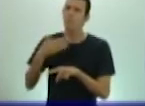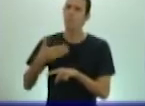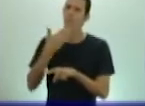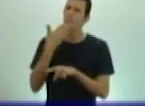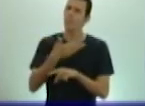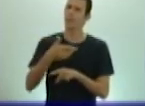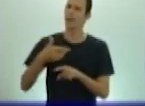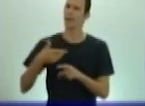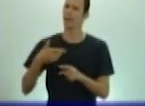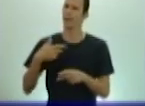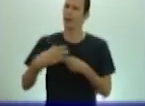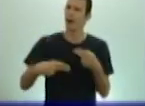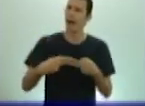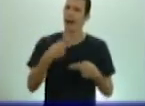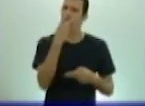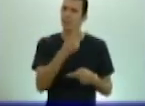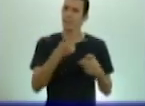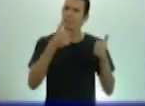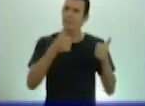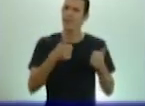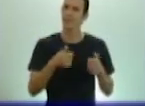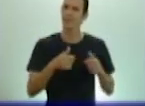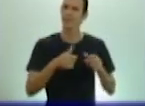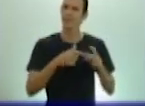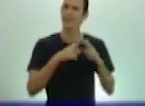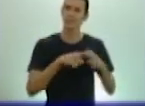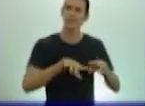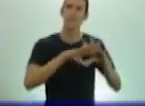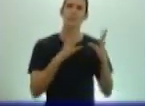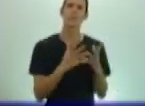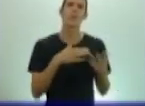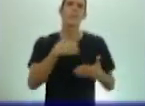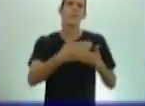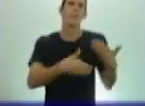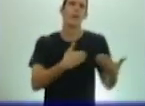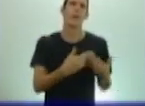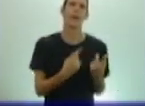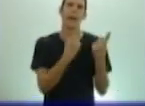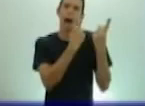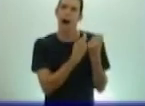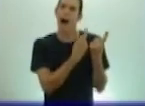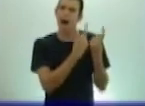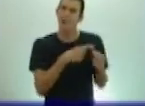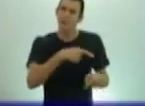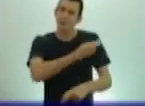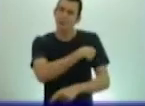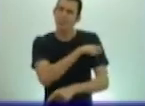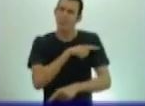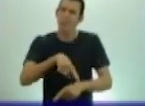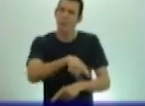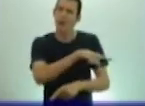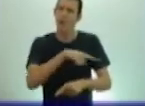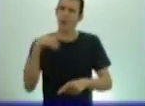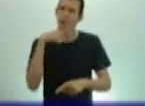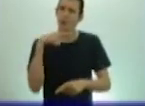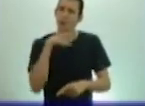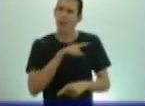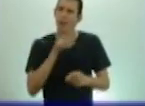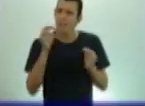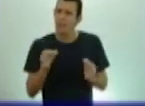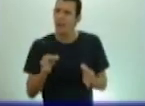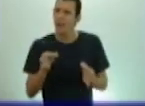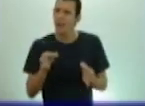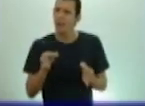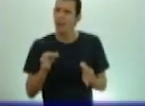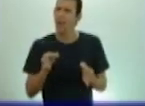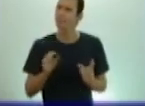¿verdad? Podía satisfacer las necesidades de la gran masa proletariado, o del proletariado, del campesinado. ¿Por qué tuvo que